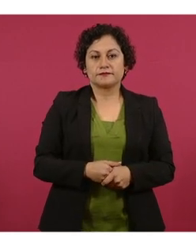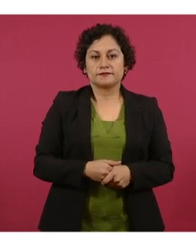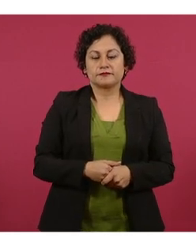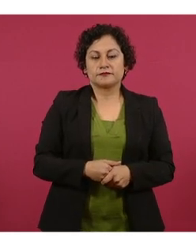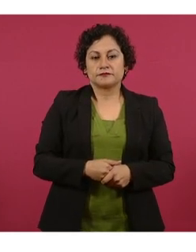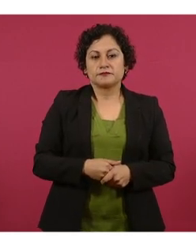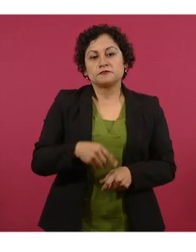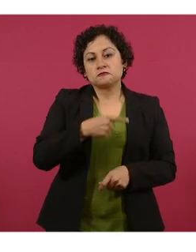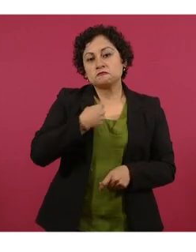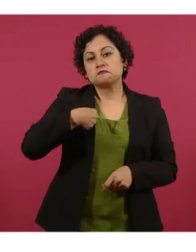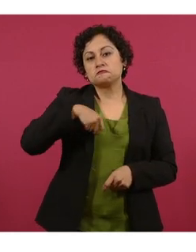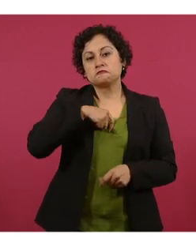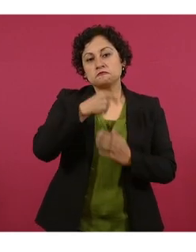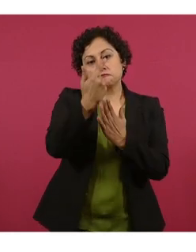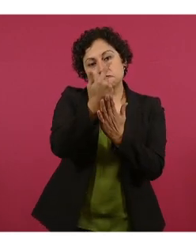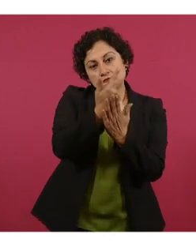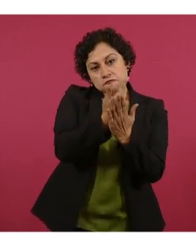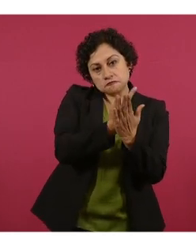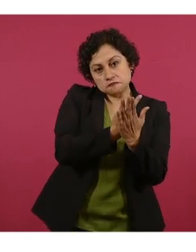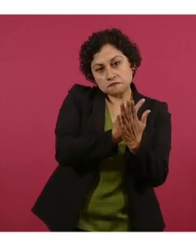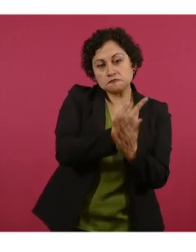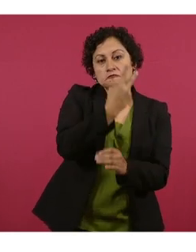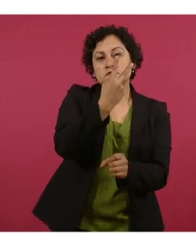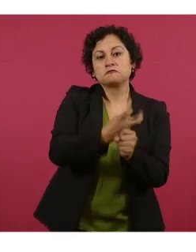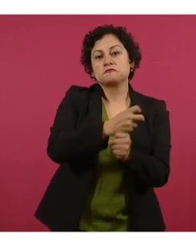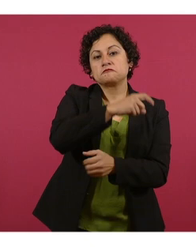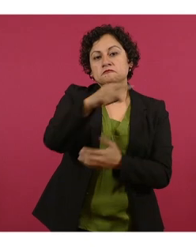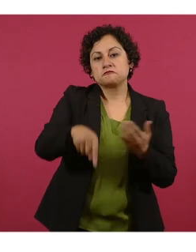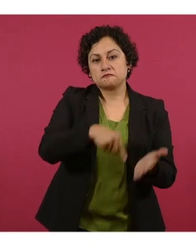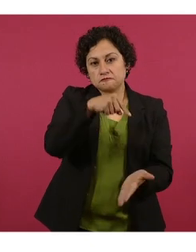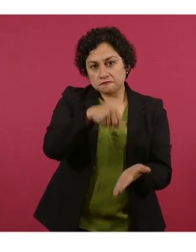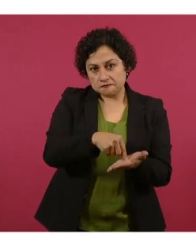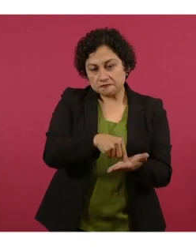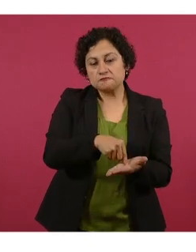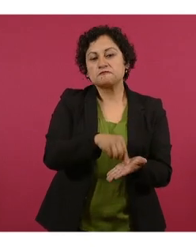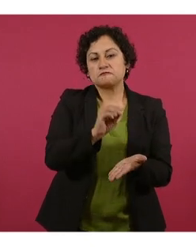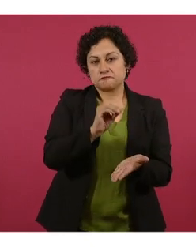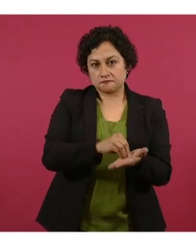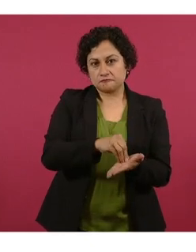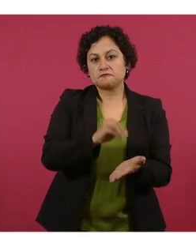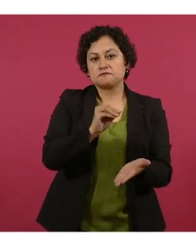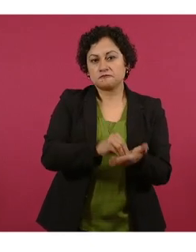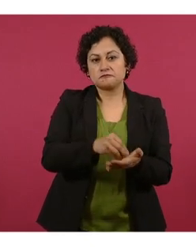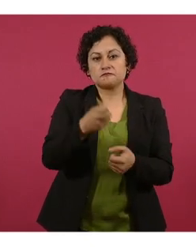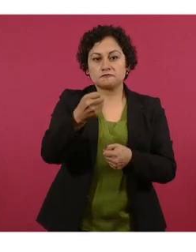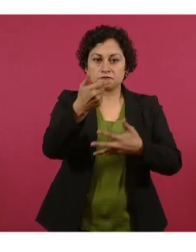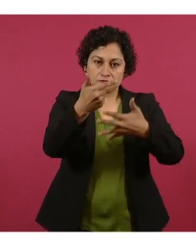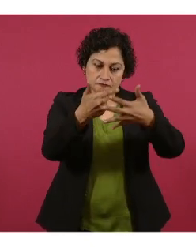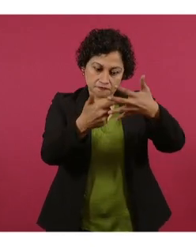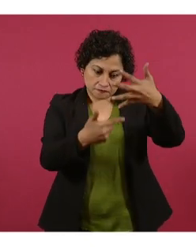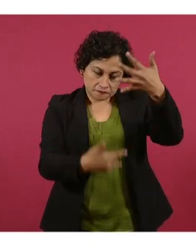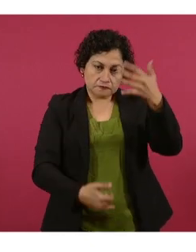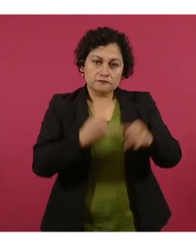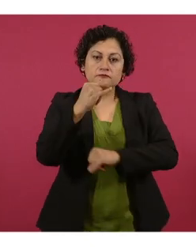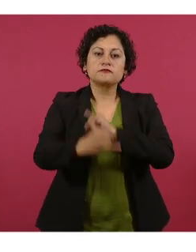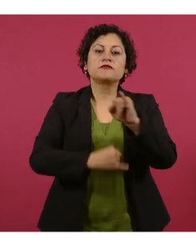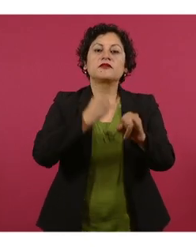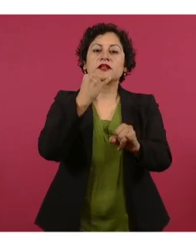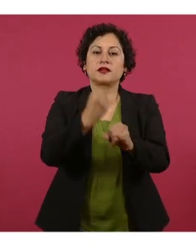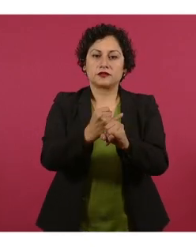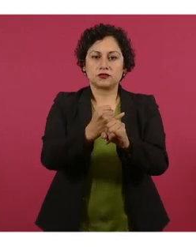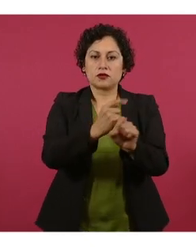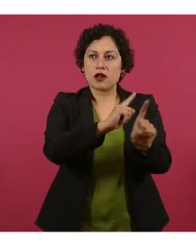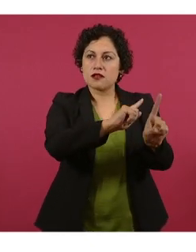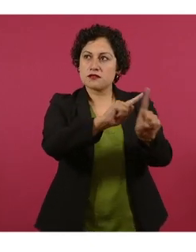Seguimos en segundo. Esta es la internacional que incluye a jefes de